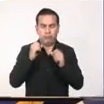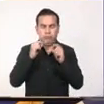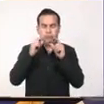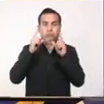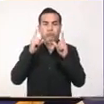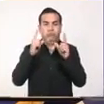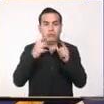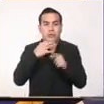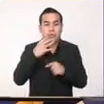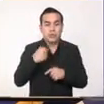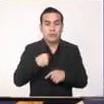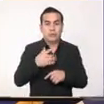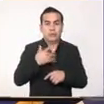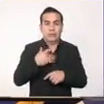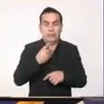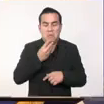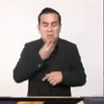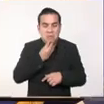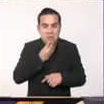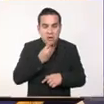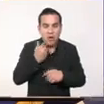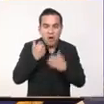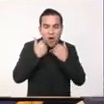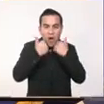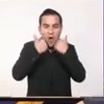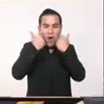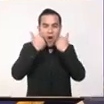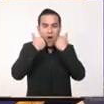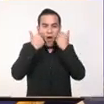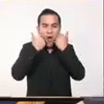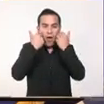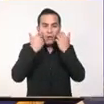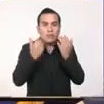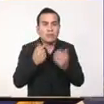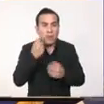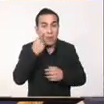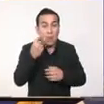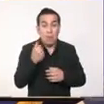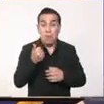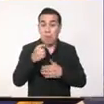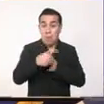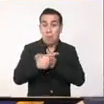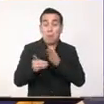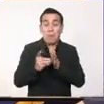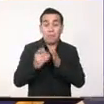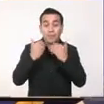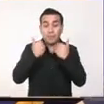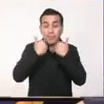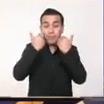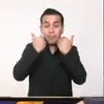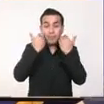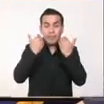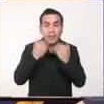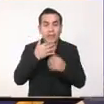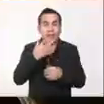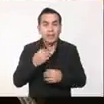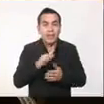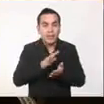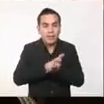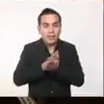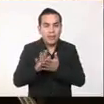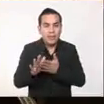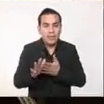Increíble. Me sentía viejo. Veía a todos esos jóvenes hablando, dando discursos. Esos jóvenes con corazón